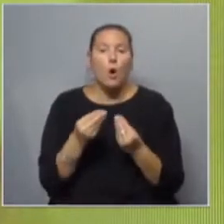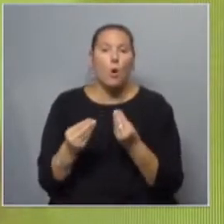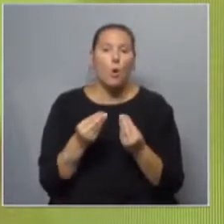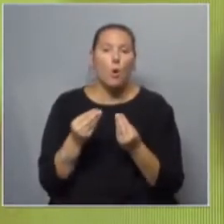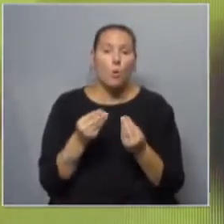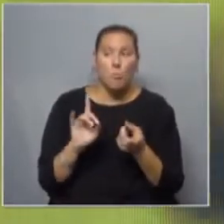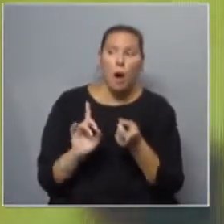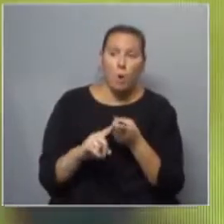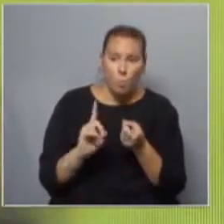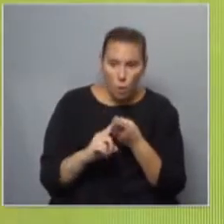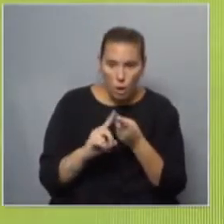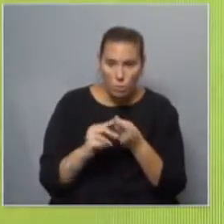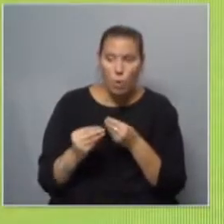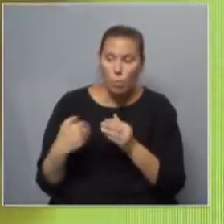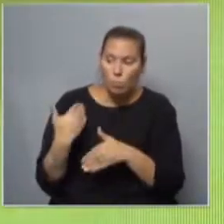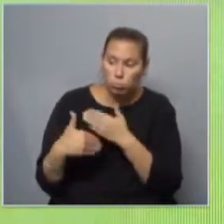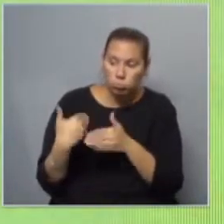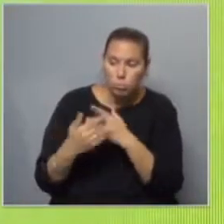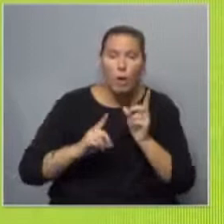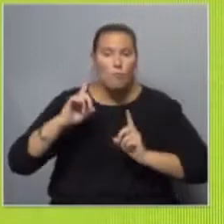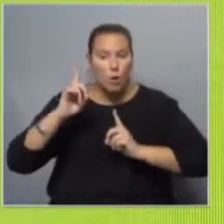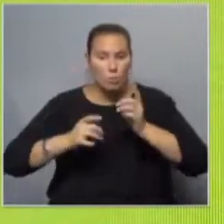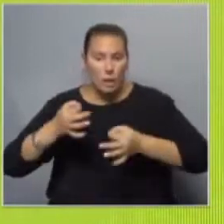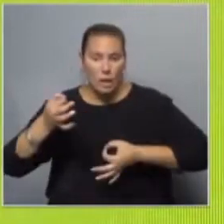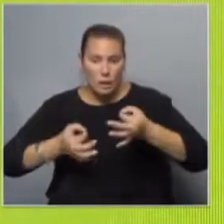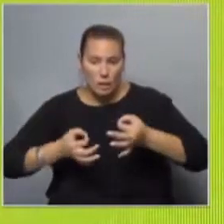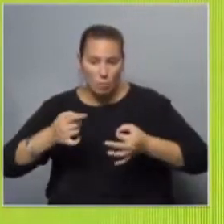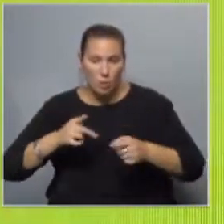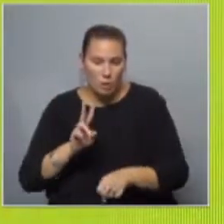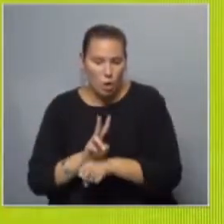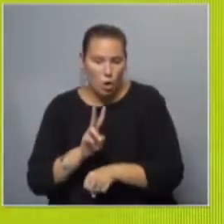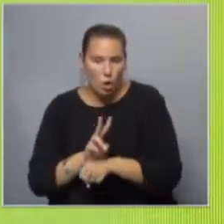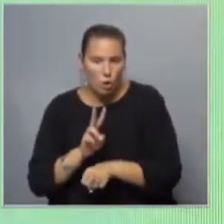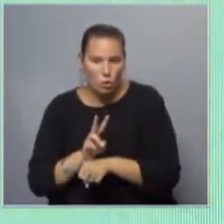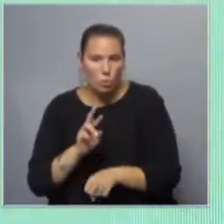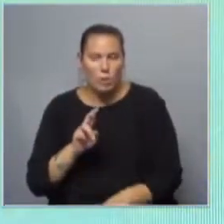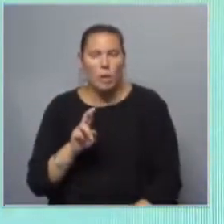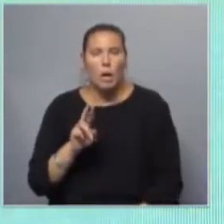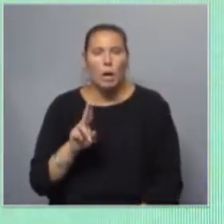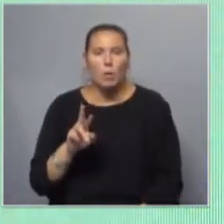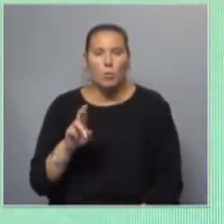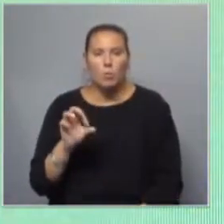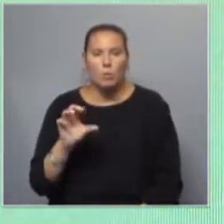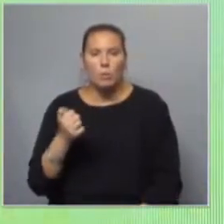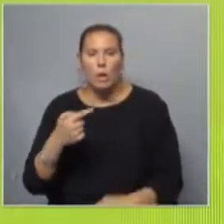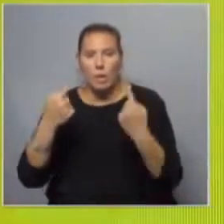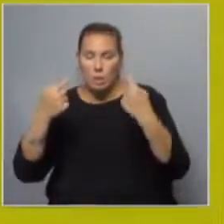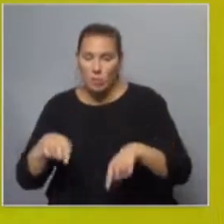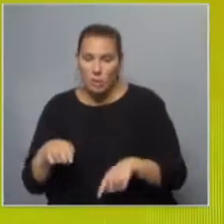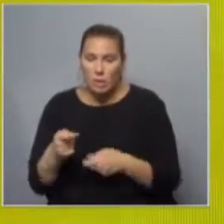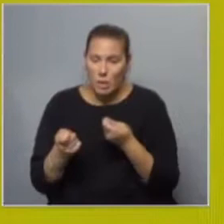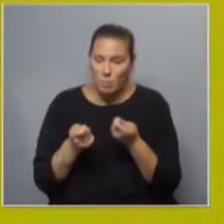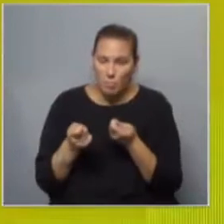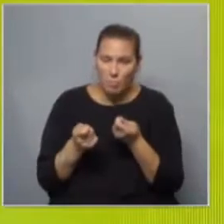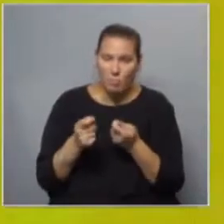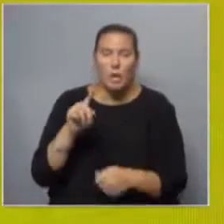este convenio, cómo lleva adelante la Facultad de Química este monitoreo para URSEA, que debe ser independiente del prestador, ¿no? En este